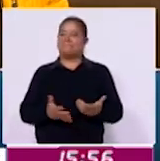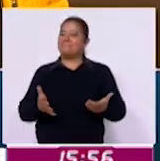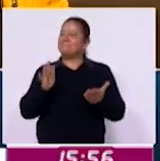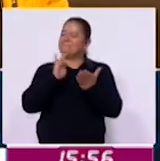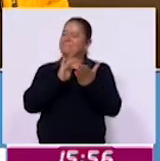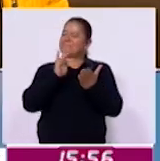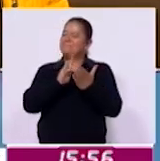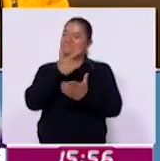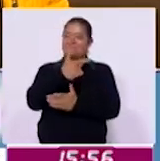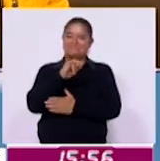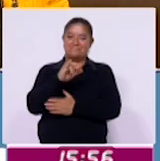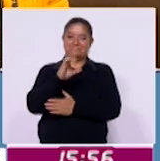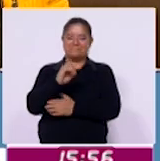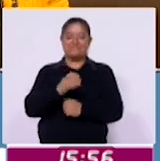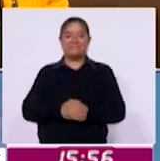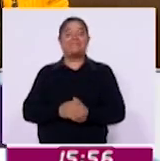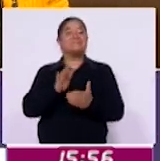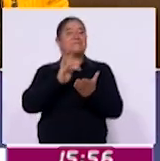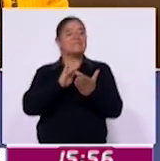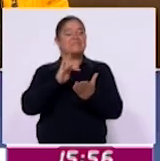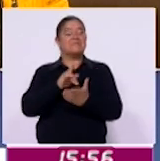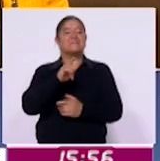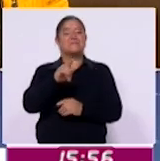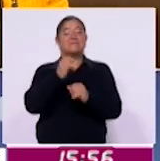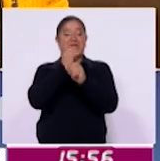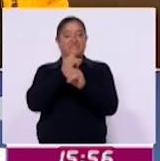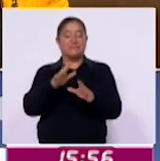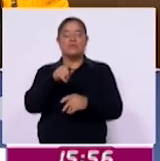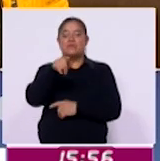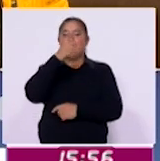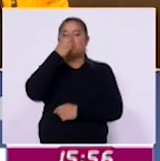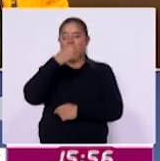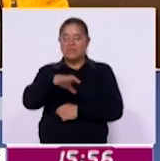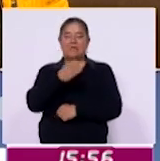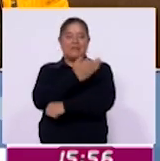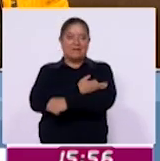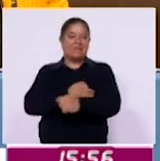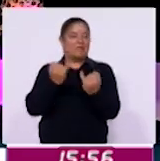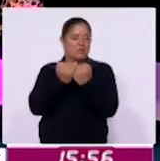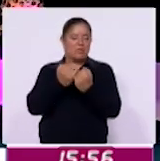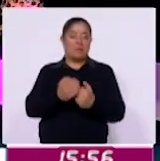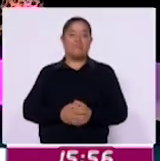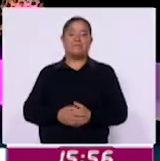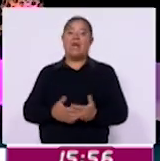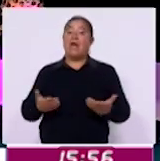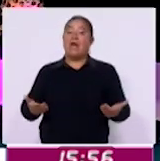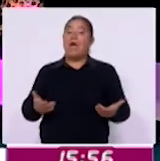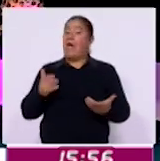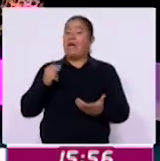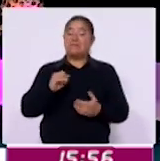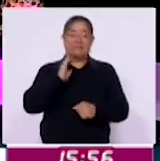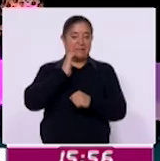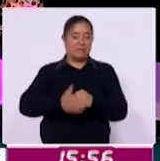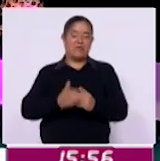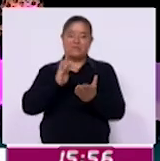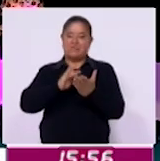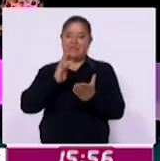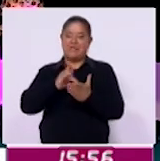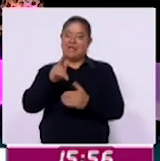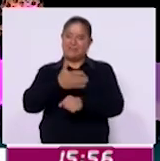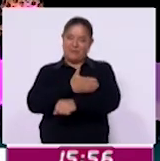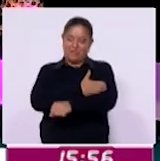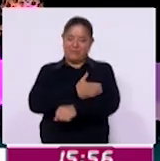Muchas gracias, Giovanni. Gracias por tu información, también excelente tarde para ti. Y bien, pues con esto terminamos. Muchas gracias por